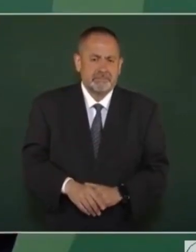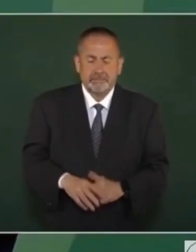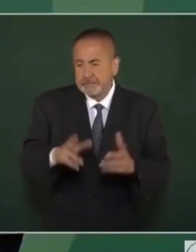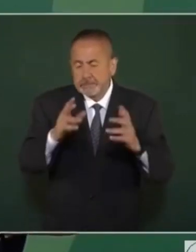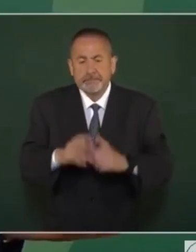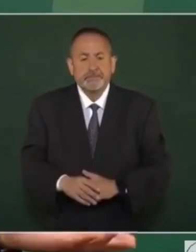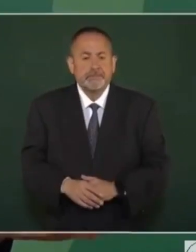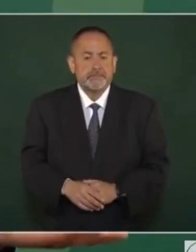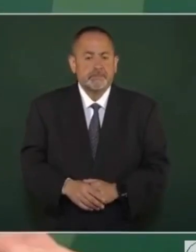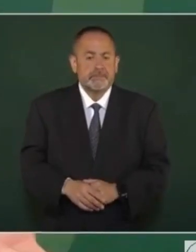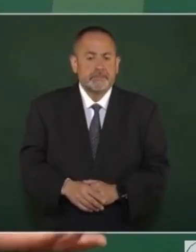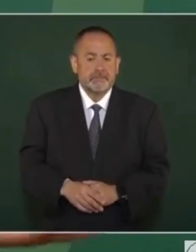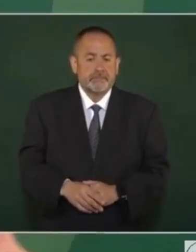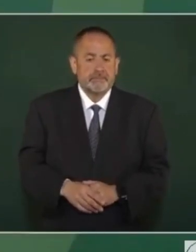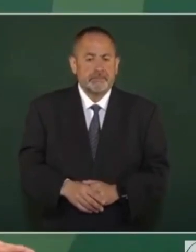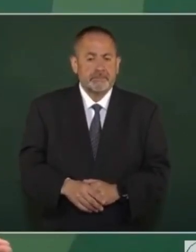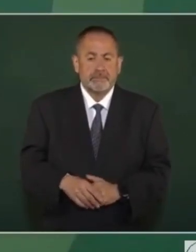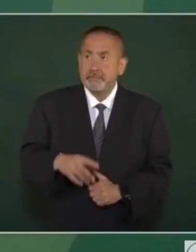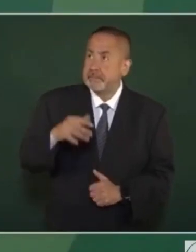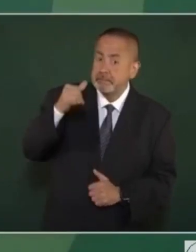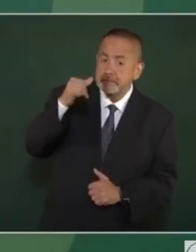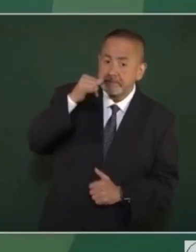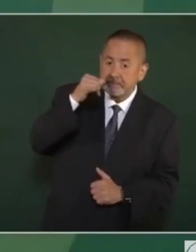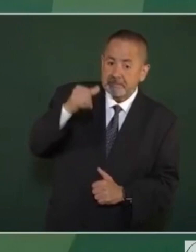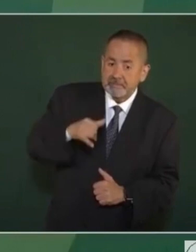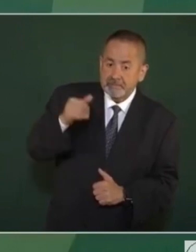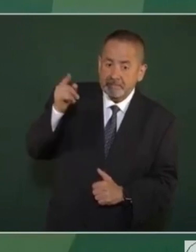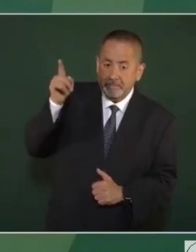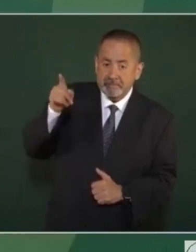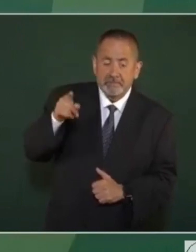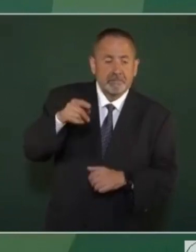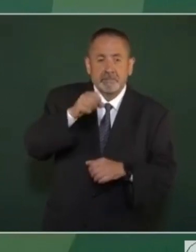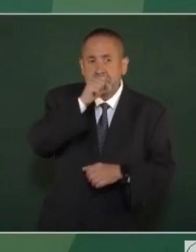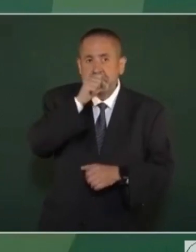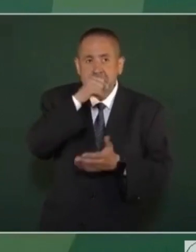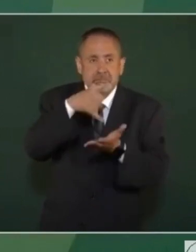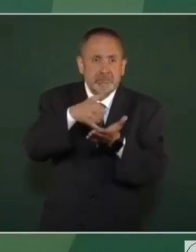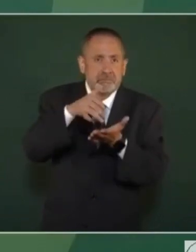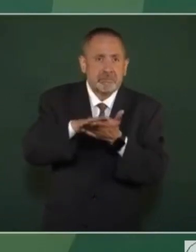Bueno, mandaban de Italia volantes